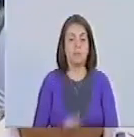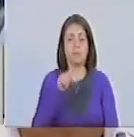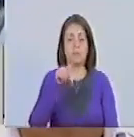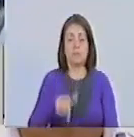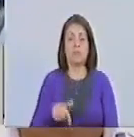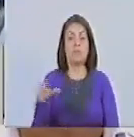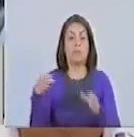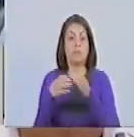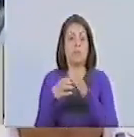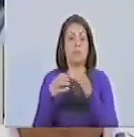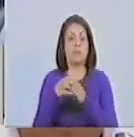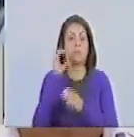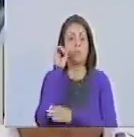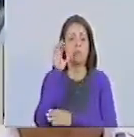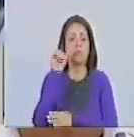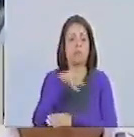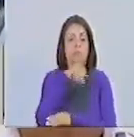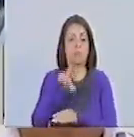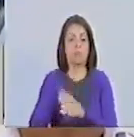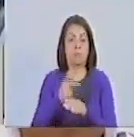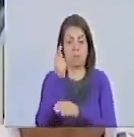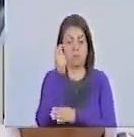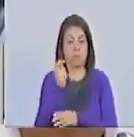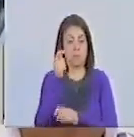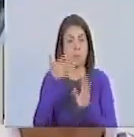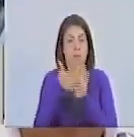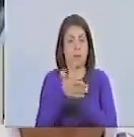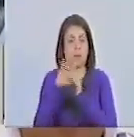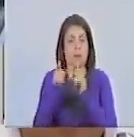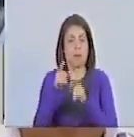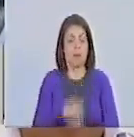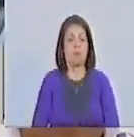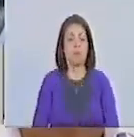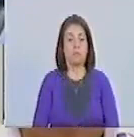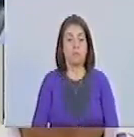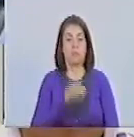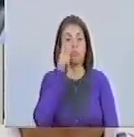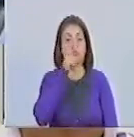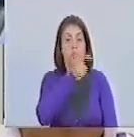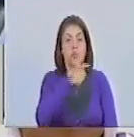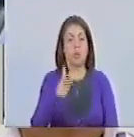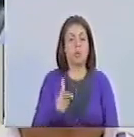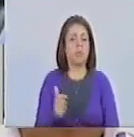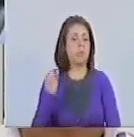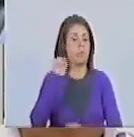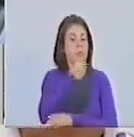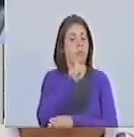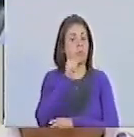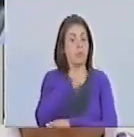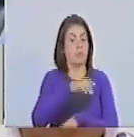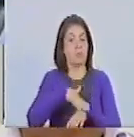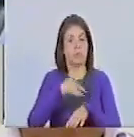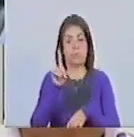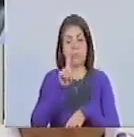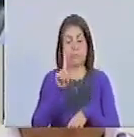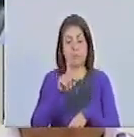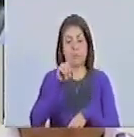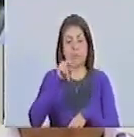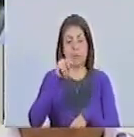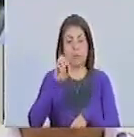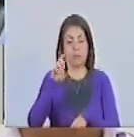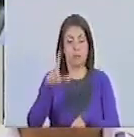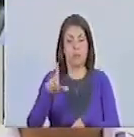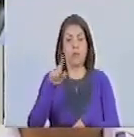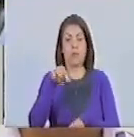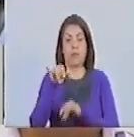magno cuerpo de legisladores que representan un pueblo combativo del cual Noel Rodríguez fue